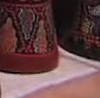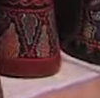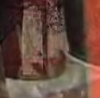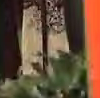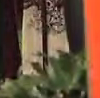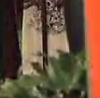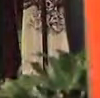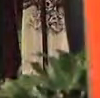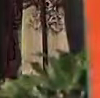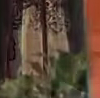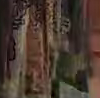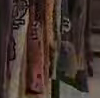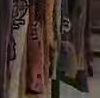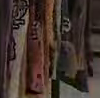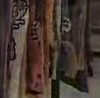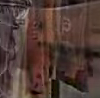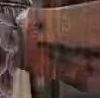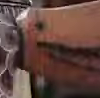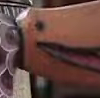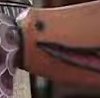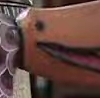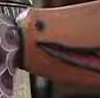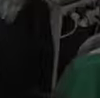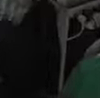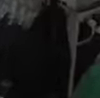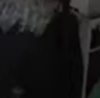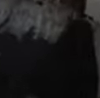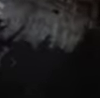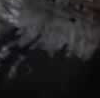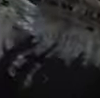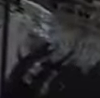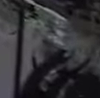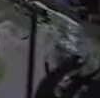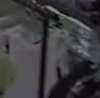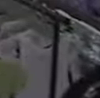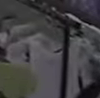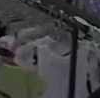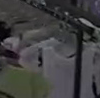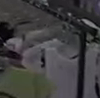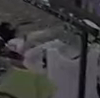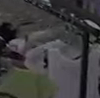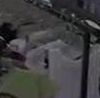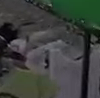Salamandra, ubicada en Avenida Central y Calle 9, 25 Norte de Chelles.